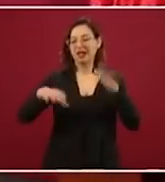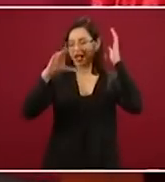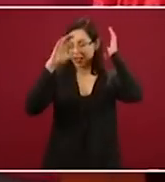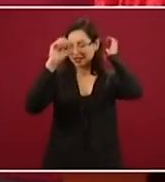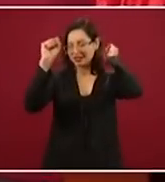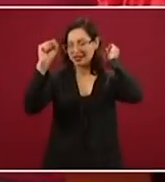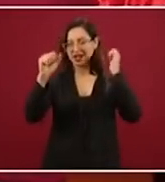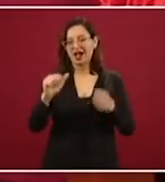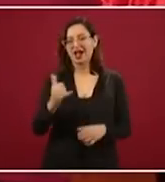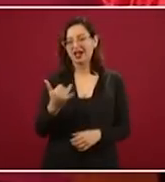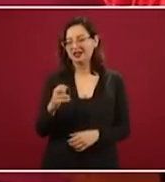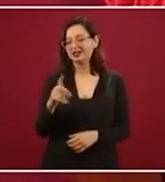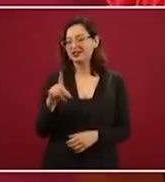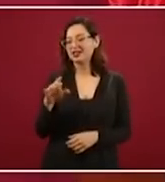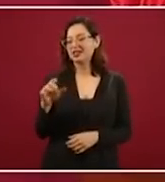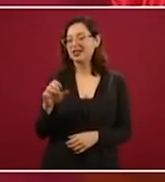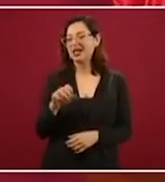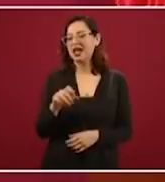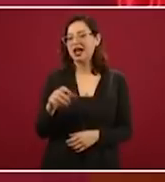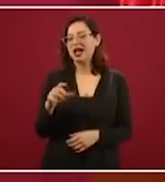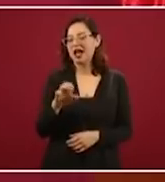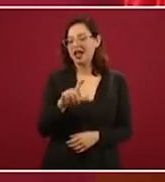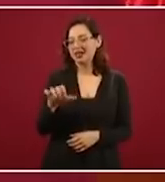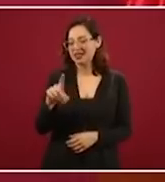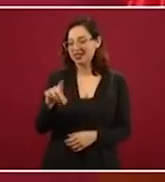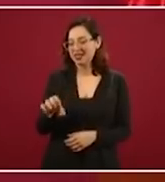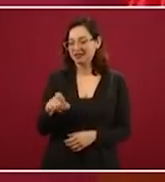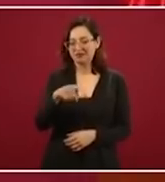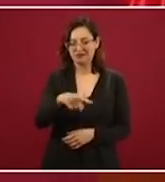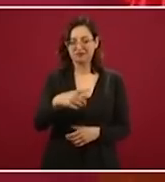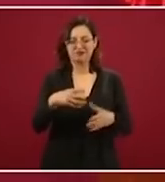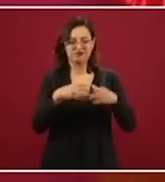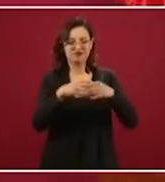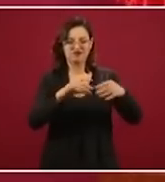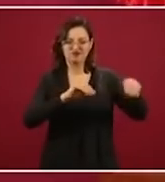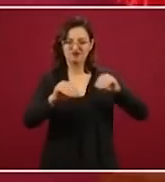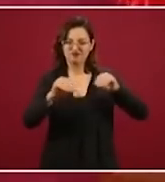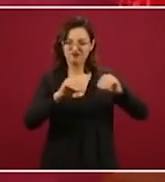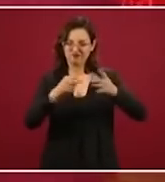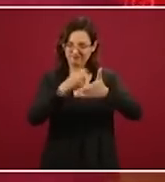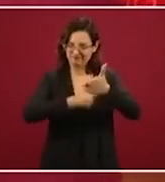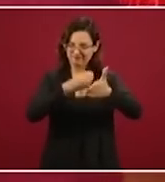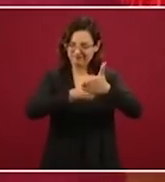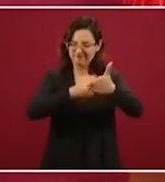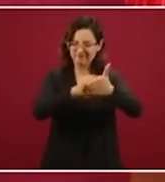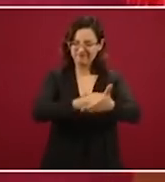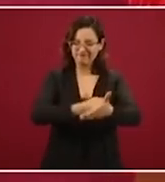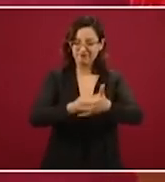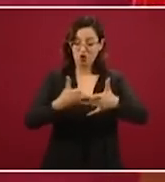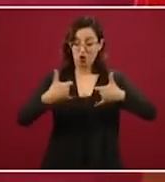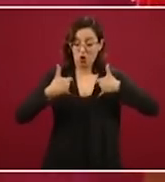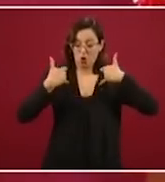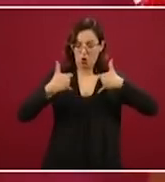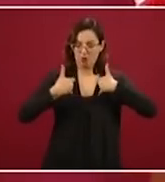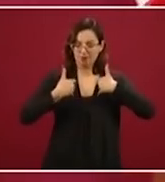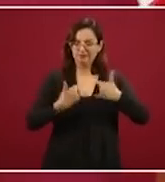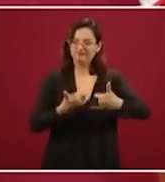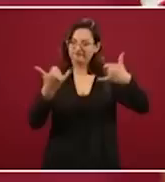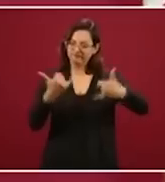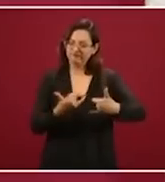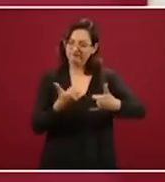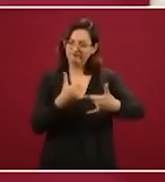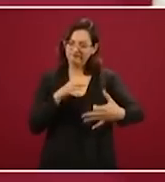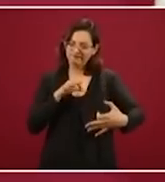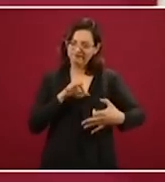claro que cuando se trata de una auténtica causa, decía el presidente Allende, ser joven y no ser